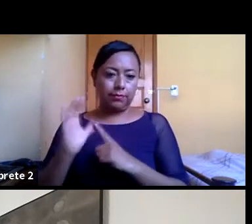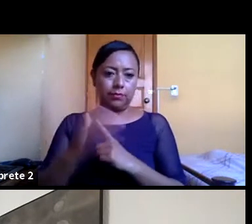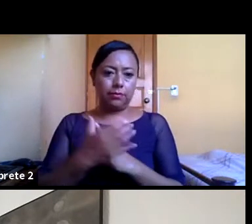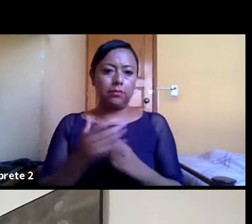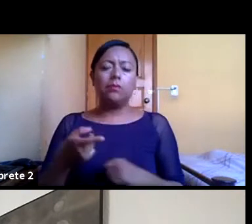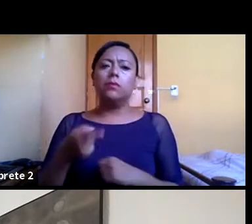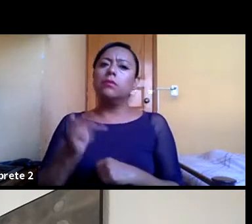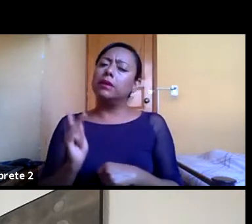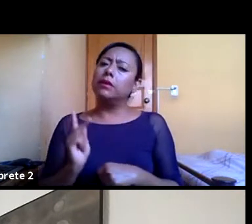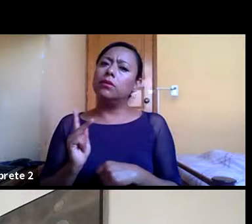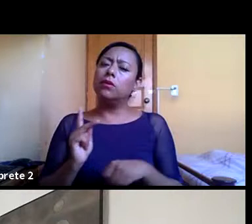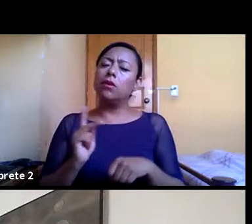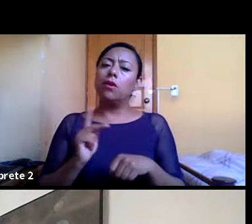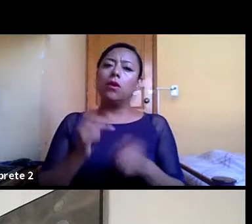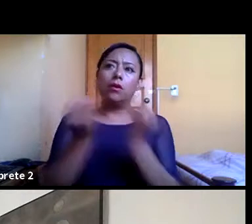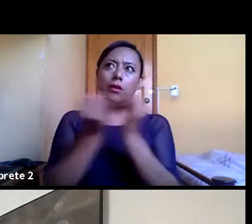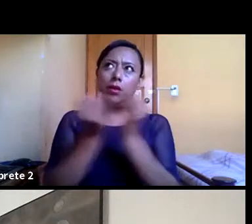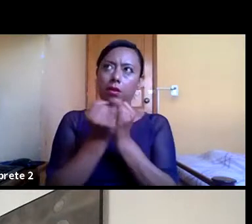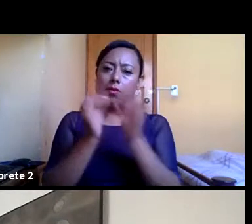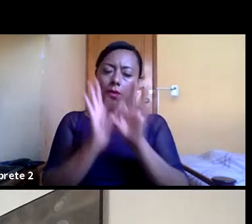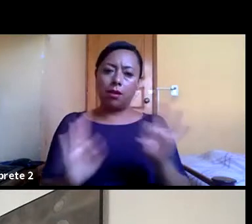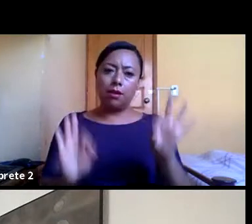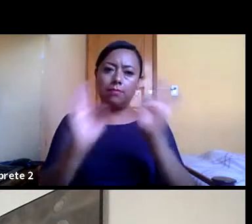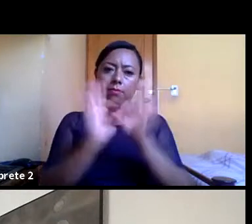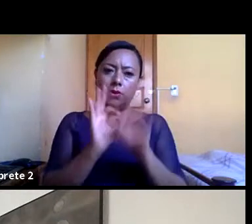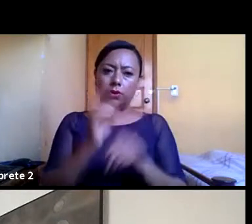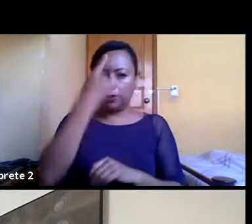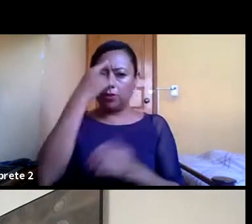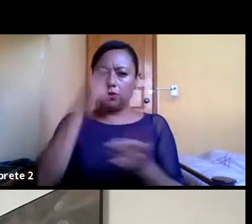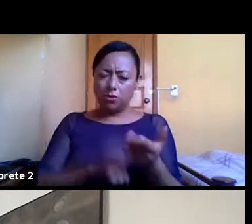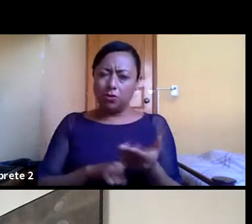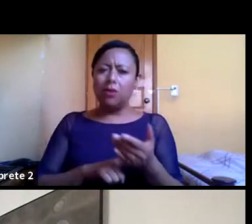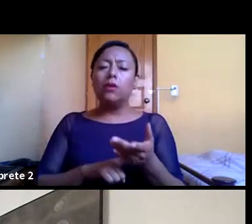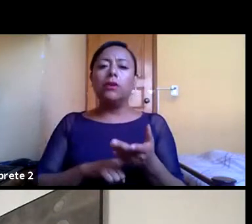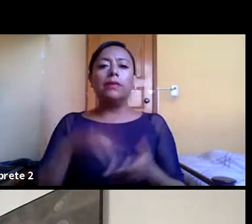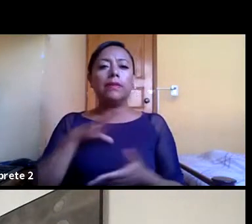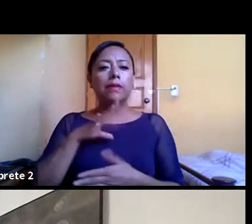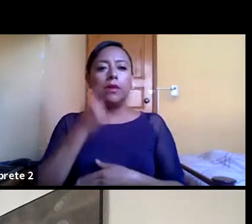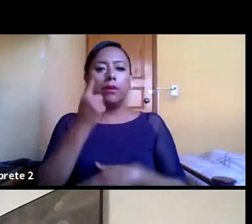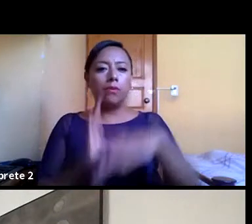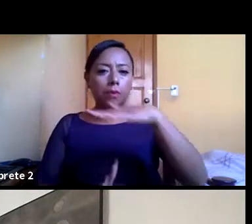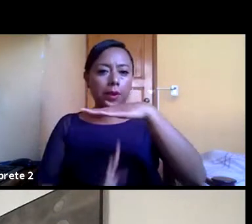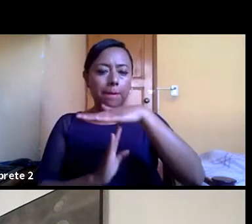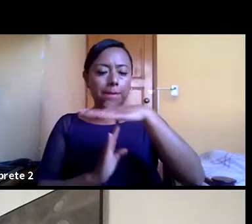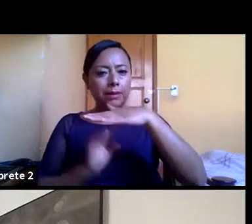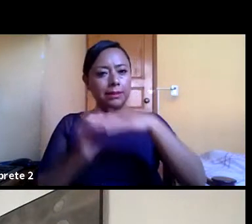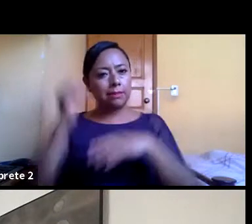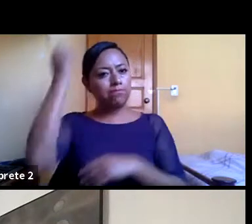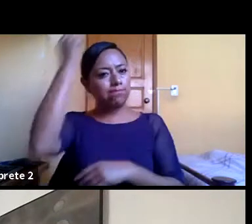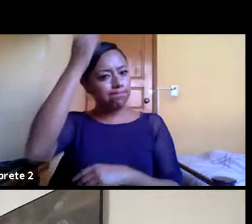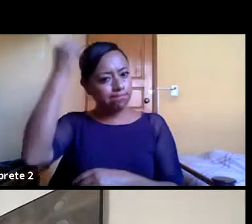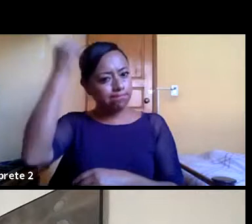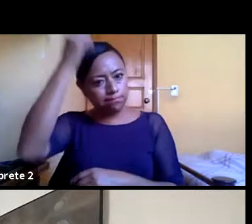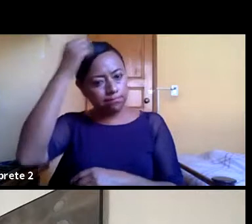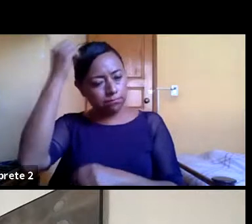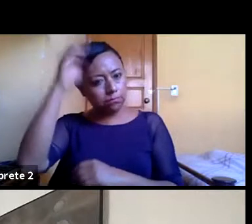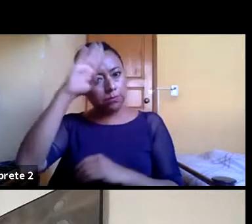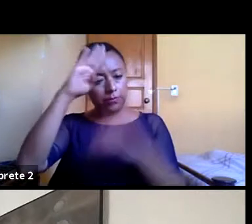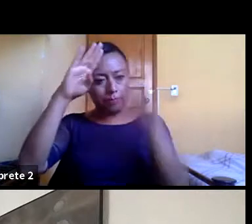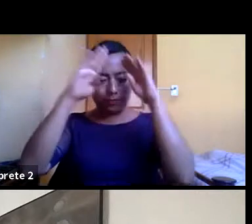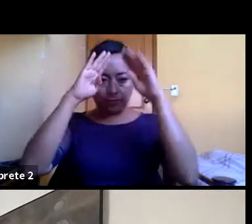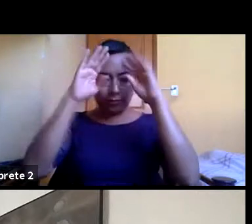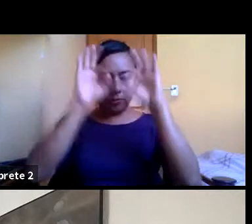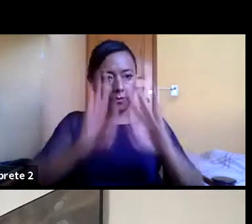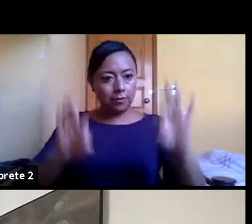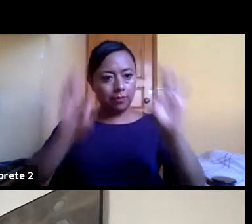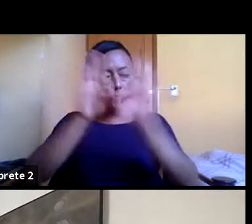que tuviéramos alguna mesa de reflexión sobre la importancia de la incorporación de la perspectiva